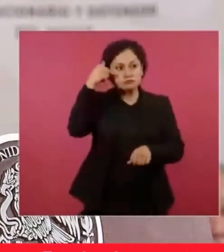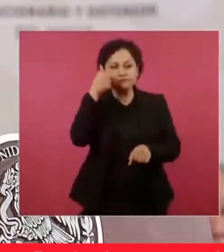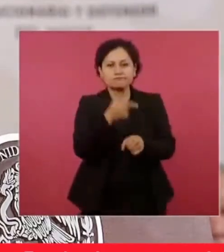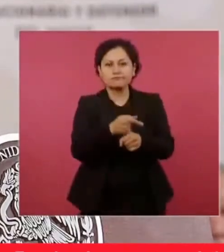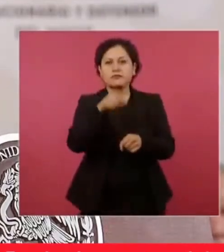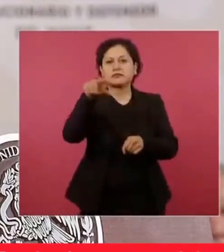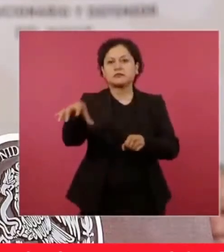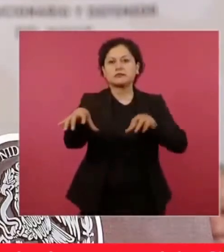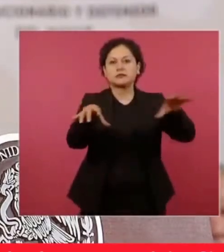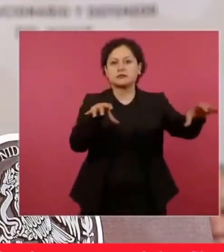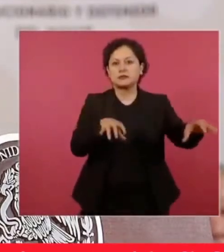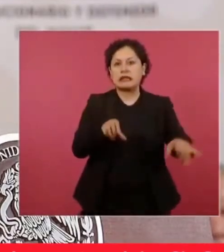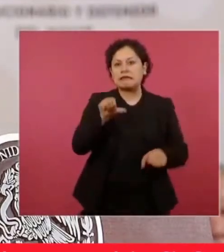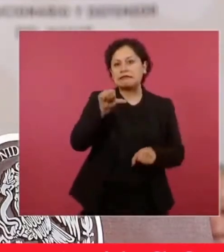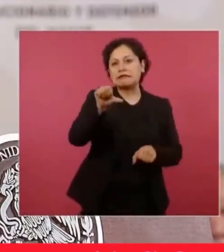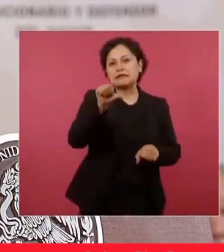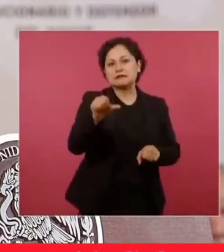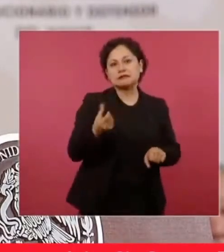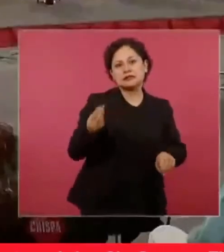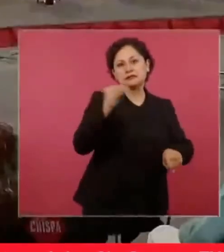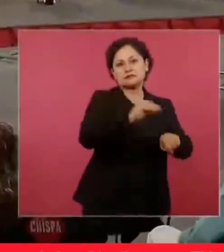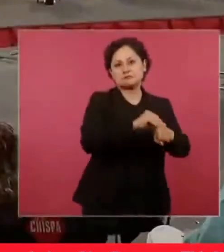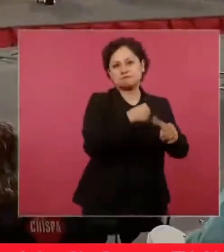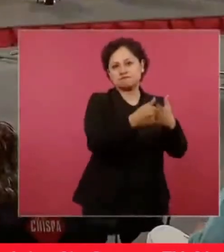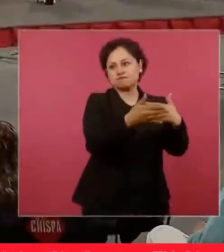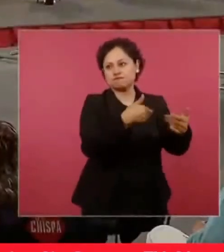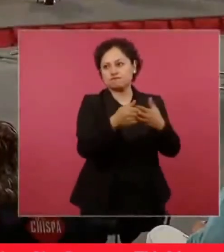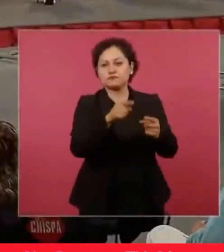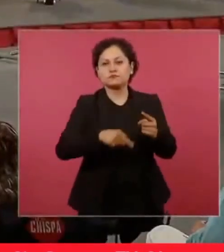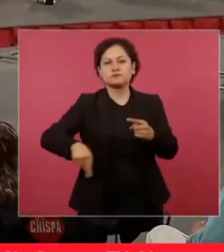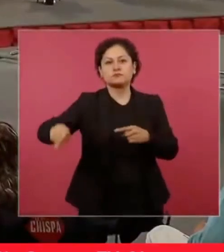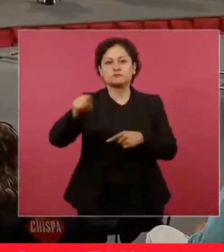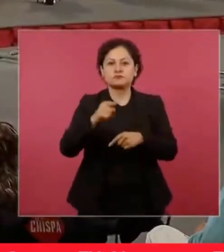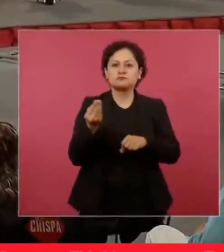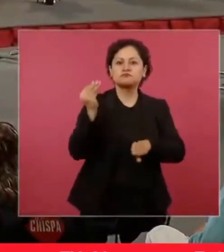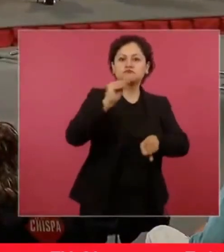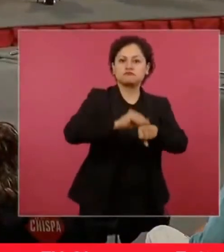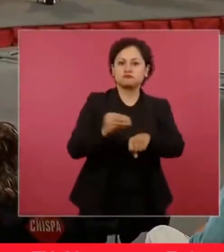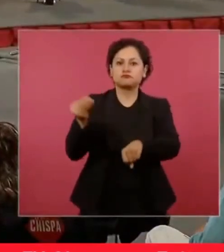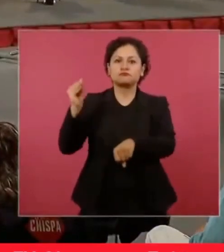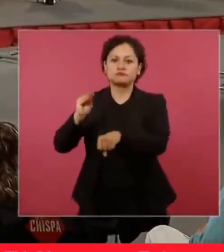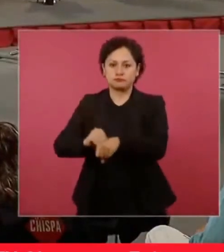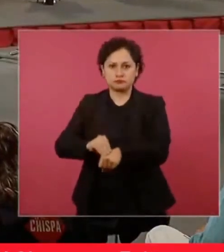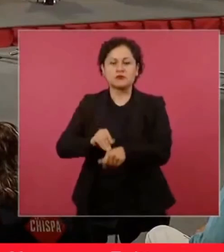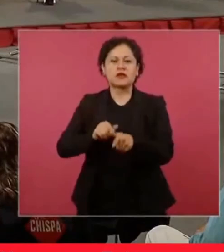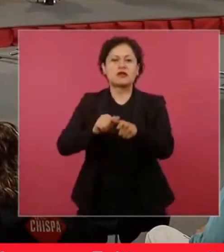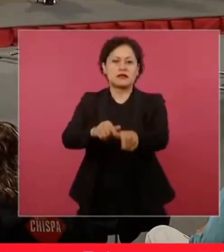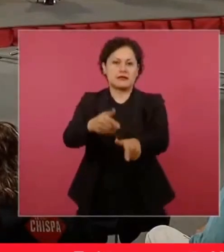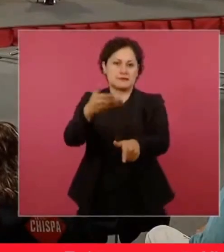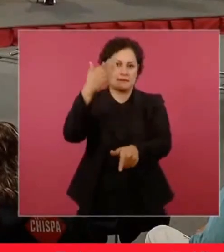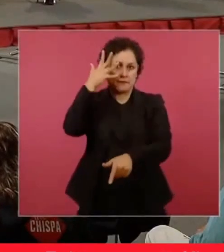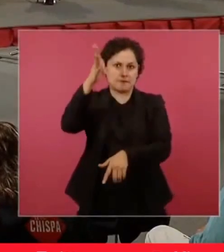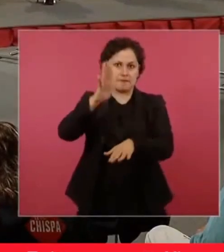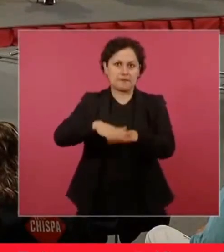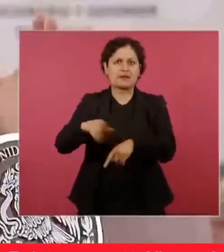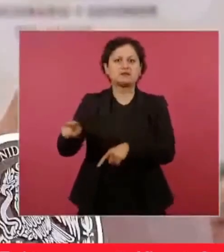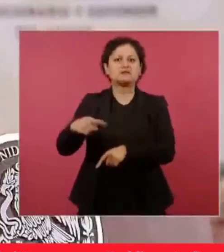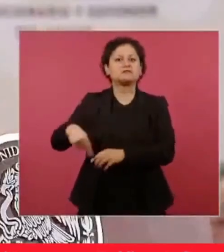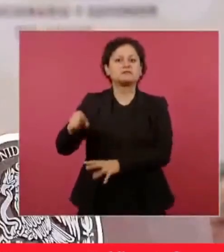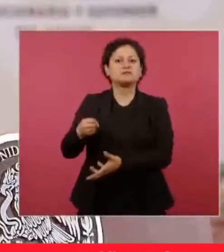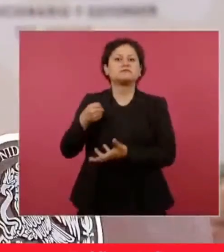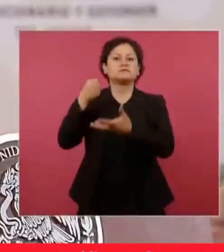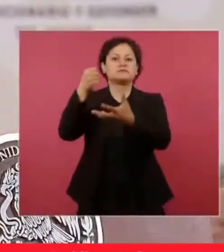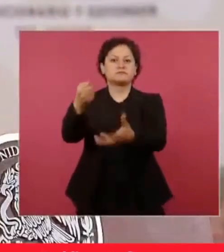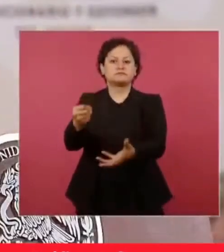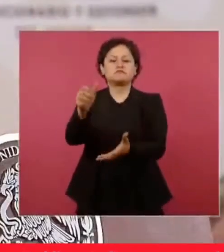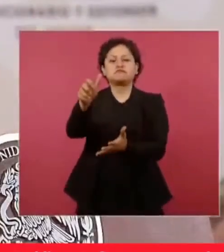ello que puedan tener una vida útil de 50 años más, con una inversión de cerca del 10% de lo que hubiera costado construir una nueva